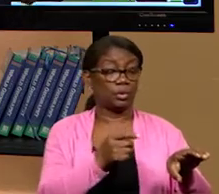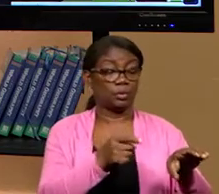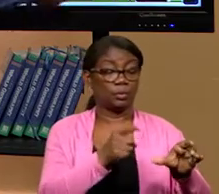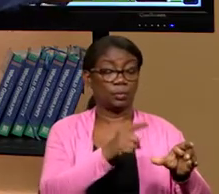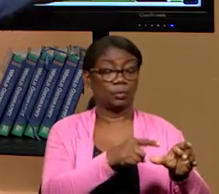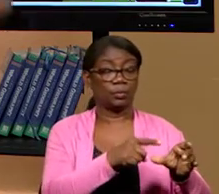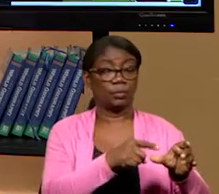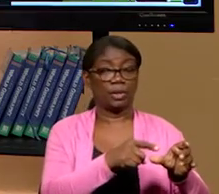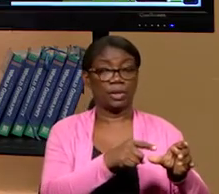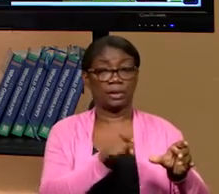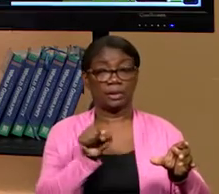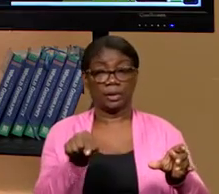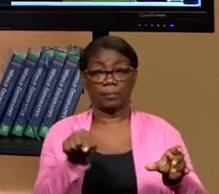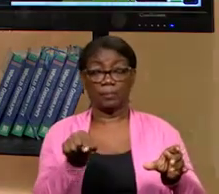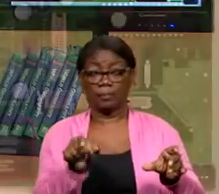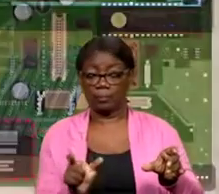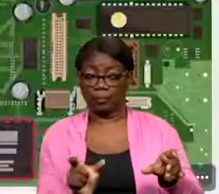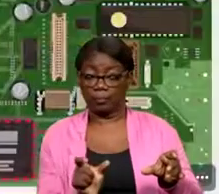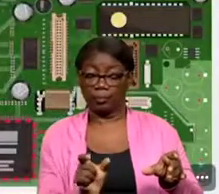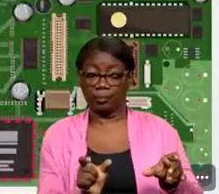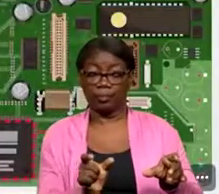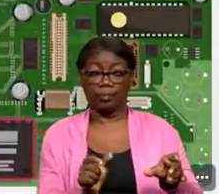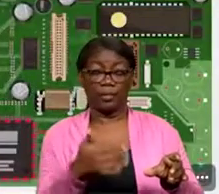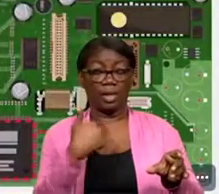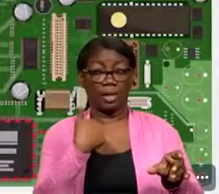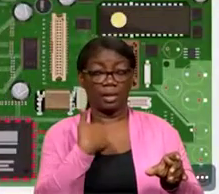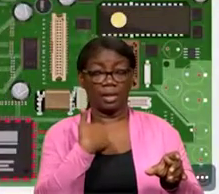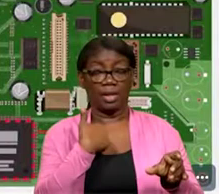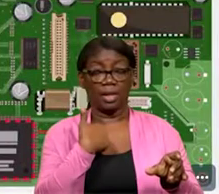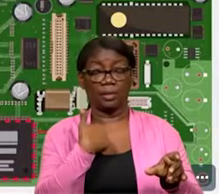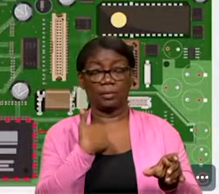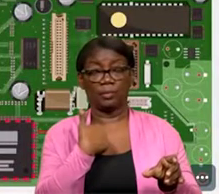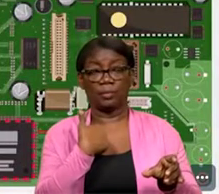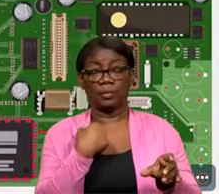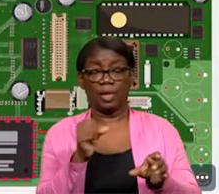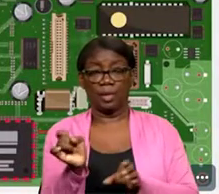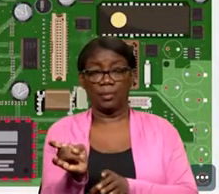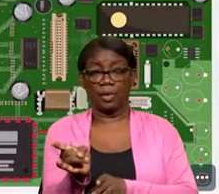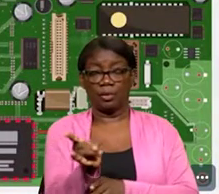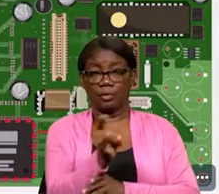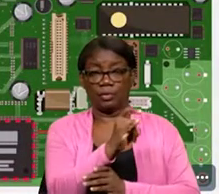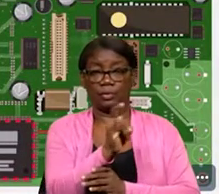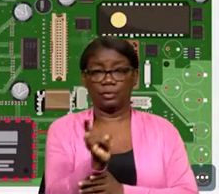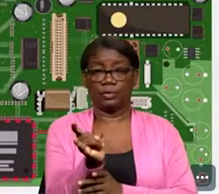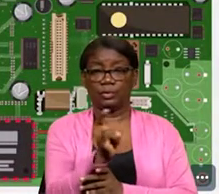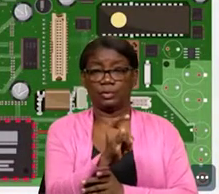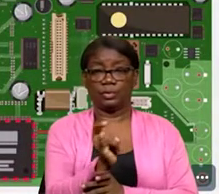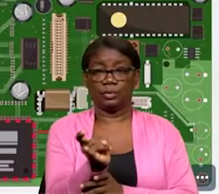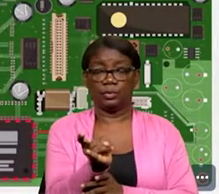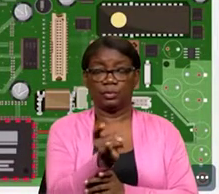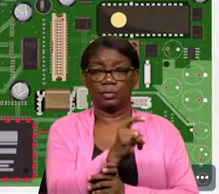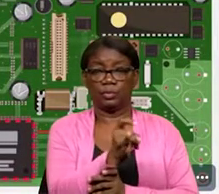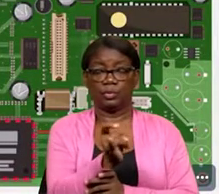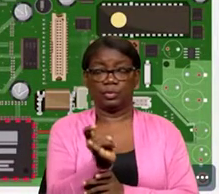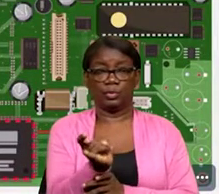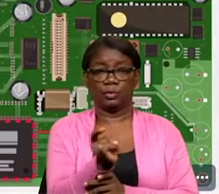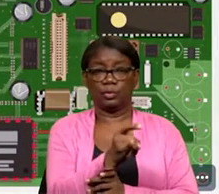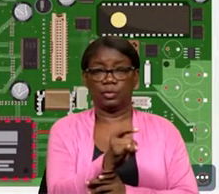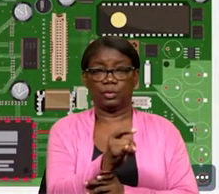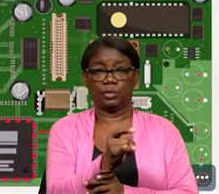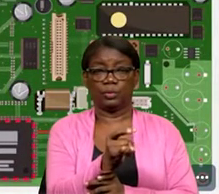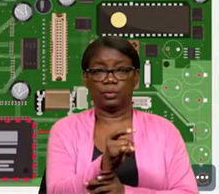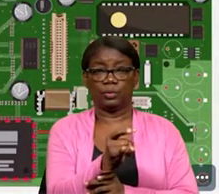este microchip tiene la función de enviar esa información, ¿verdad?, al circuito de